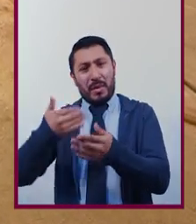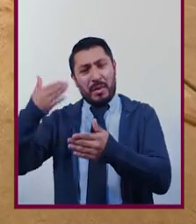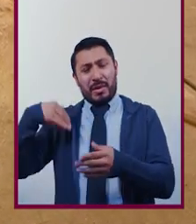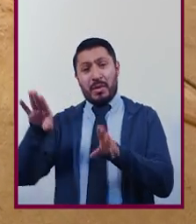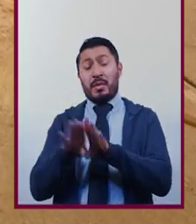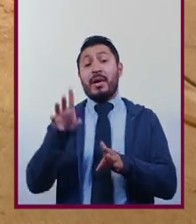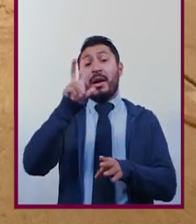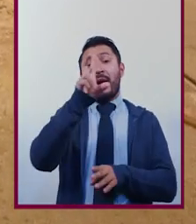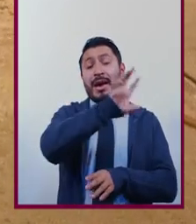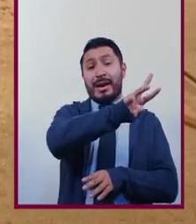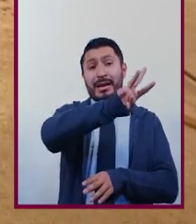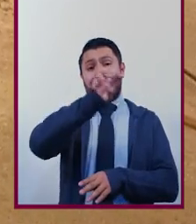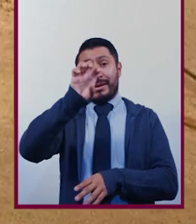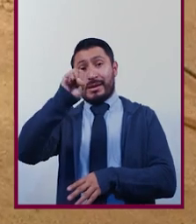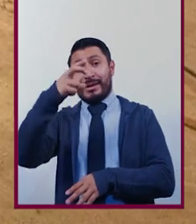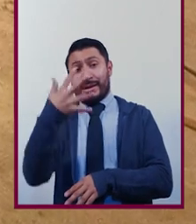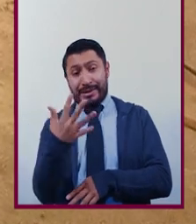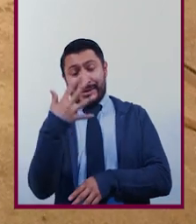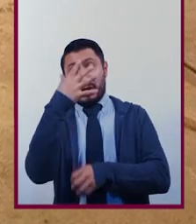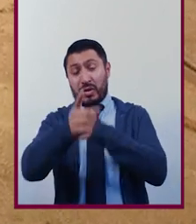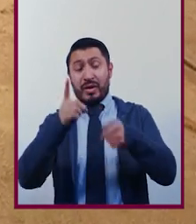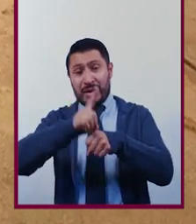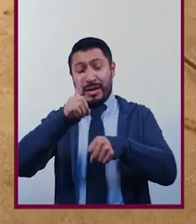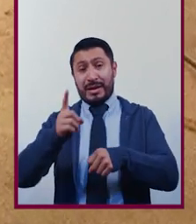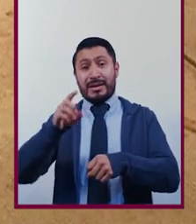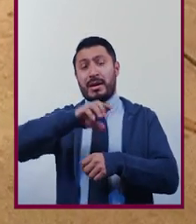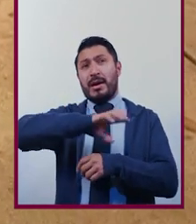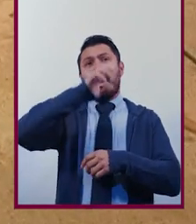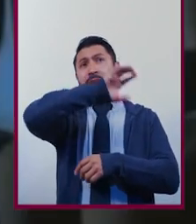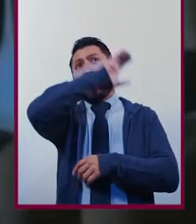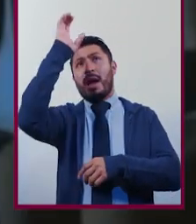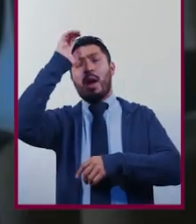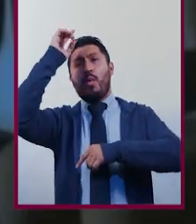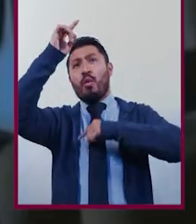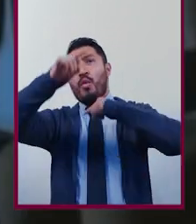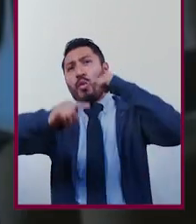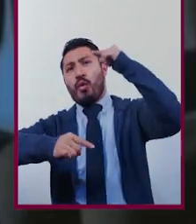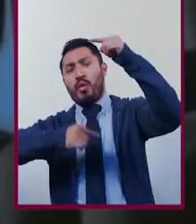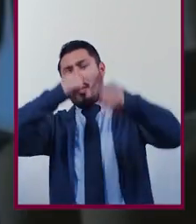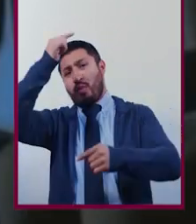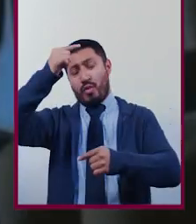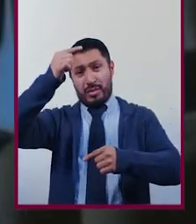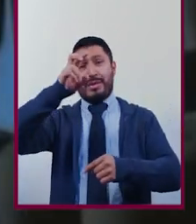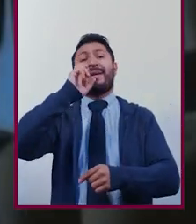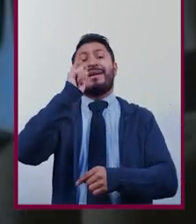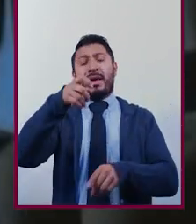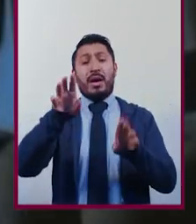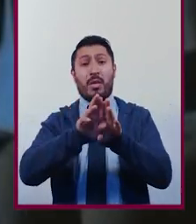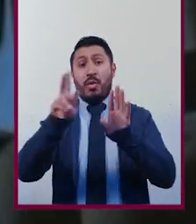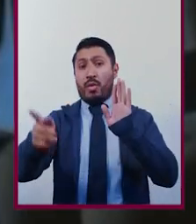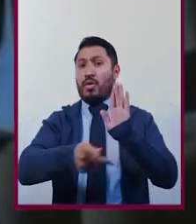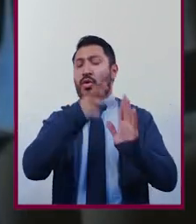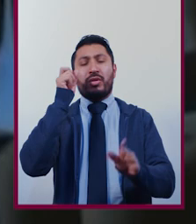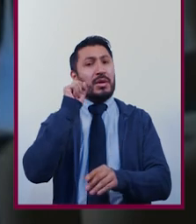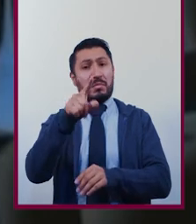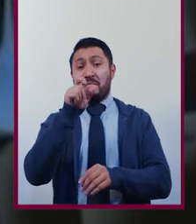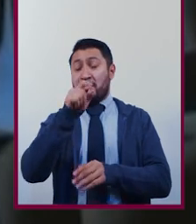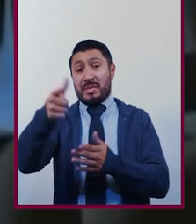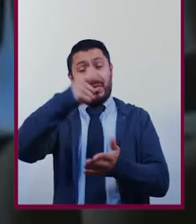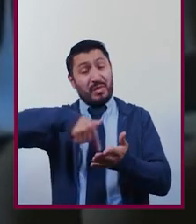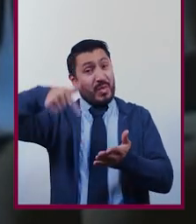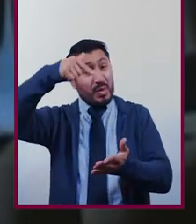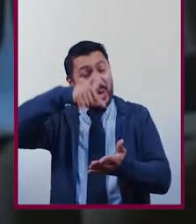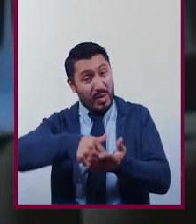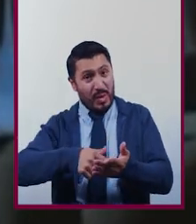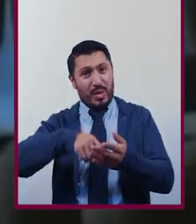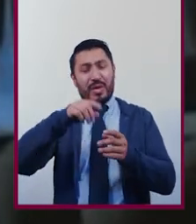365 días se cumplía un giro completo en el cielo. O sea, que los cuerpos celestes volvían a estar justo como al